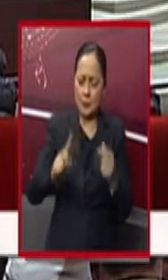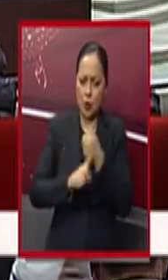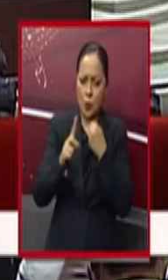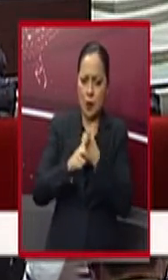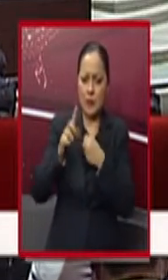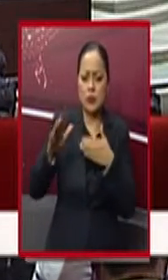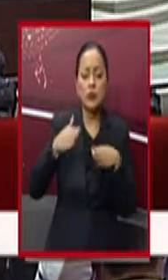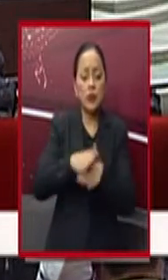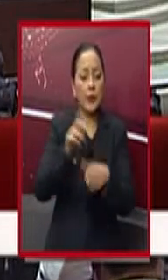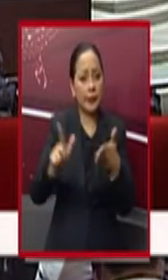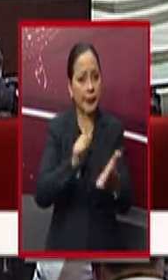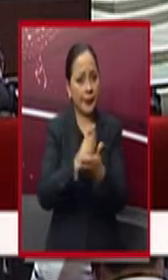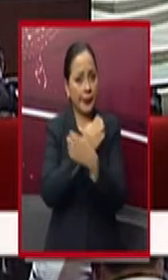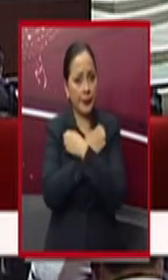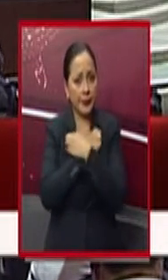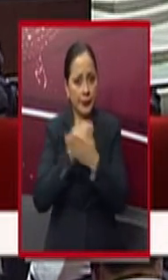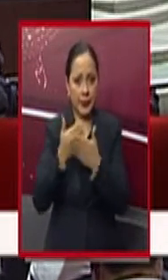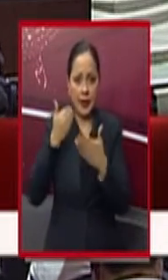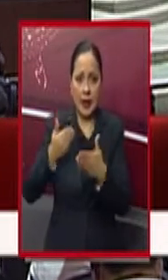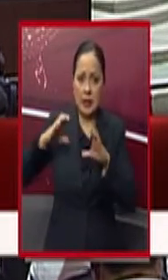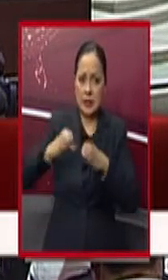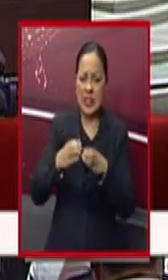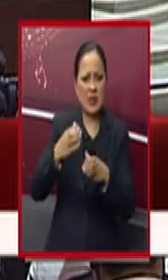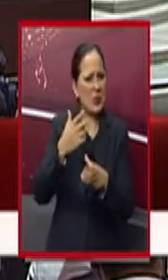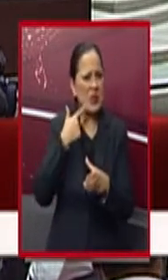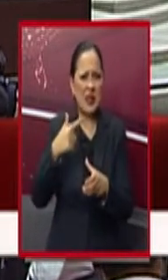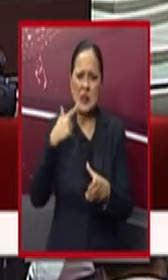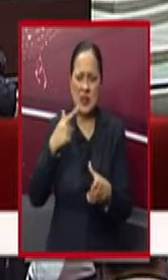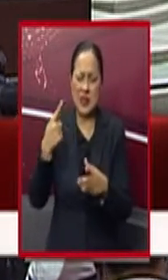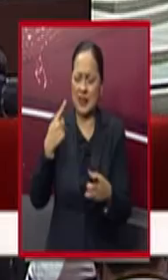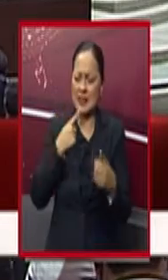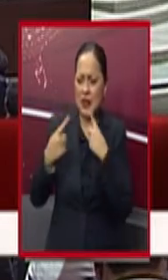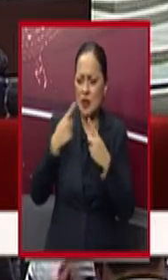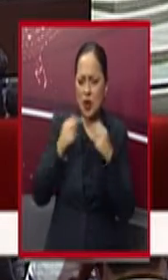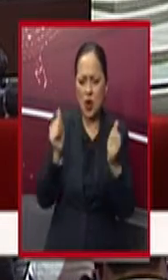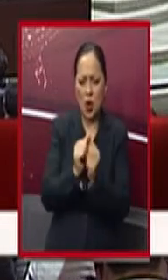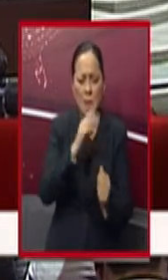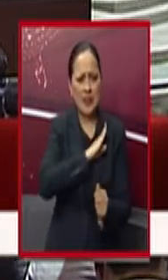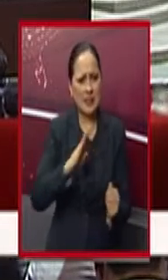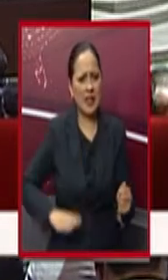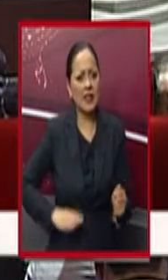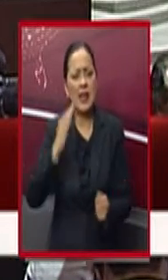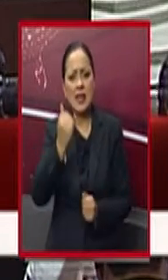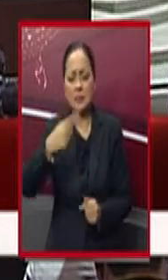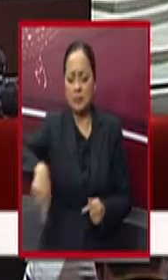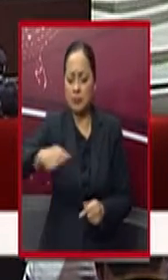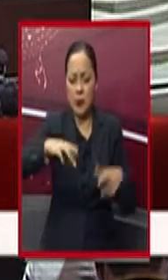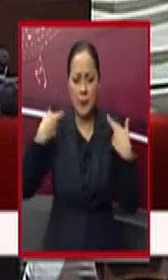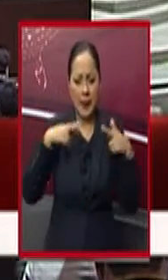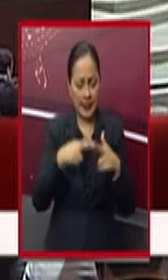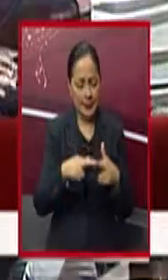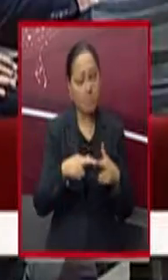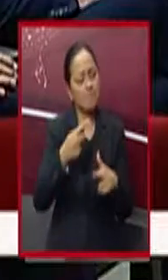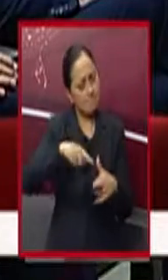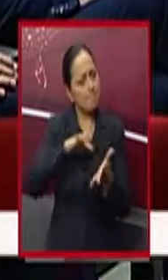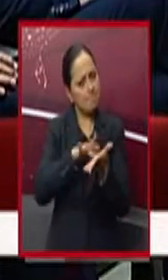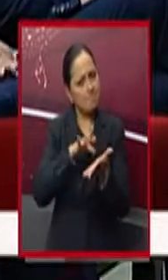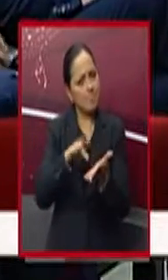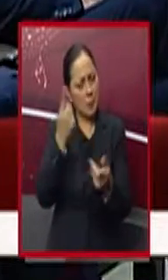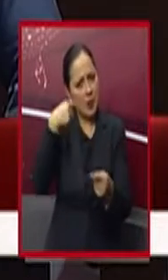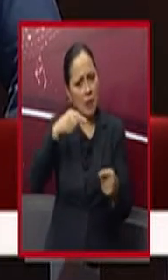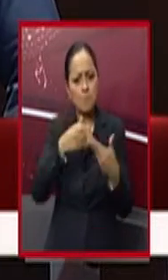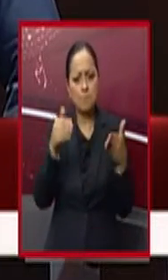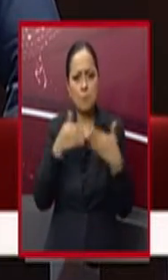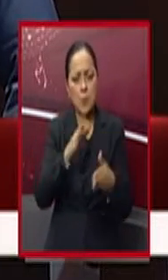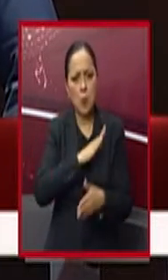reforma educativa provocó ante la cerrazón del diálogo por parte del Ejecutivo Federal. No escucha las demandas